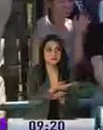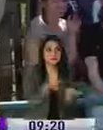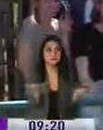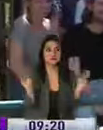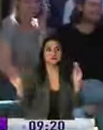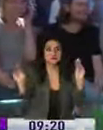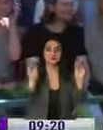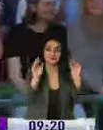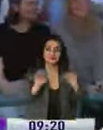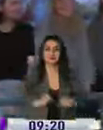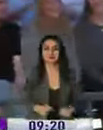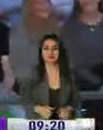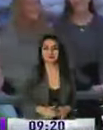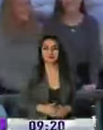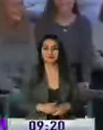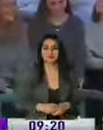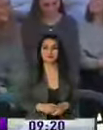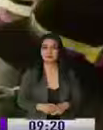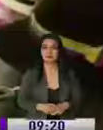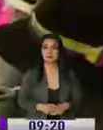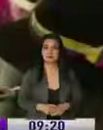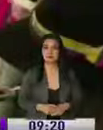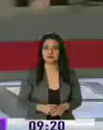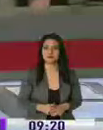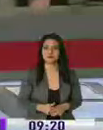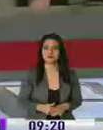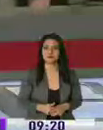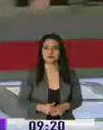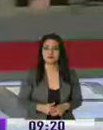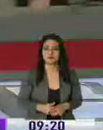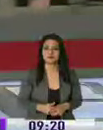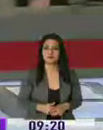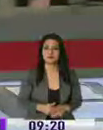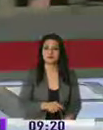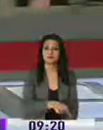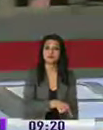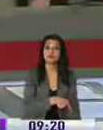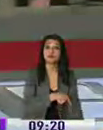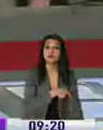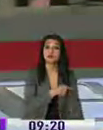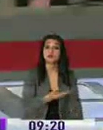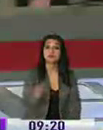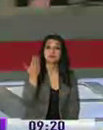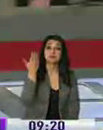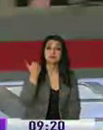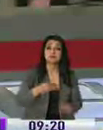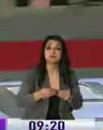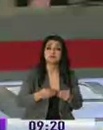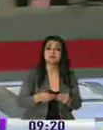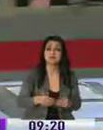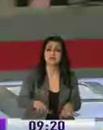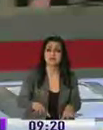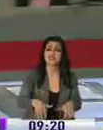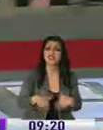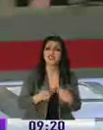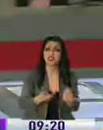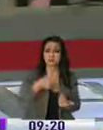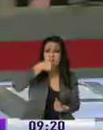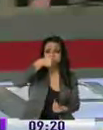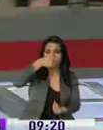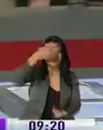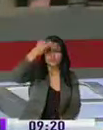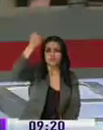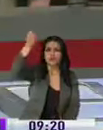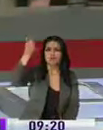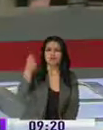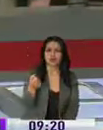personas. Informó Patricia Aldaz. Una costumbre que se estaba perdiendo en la nacionalidad Sáchila era